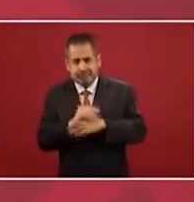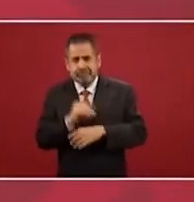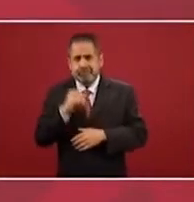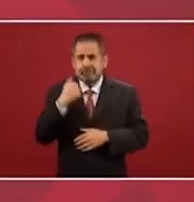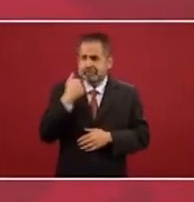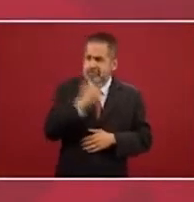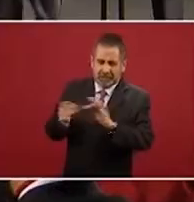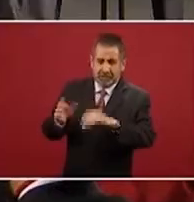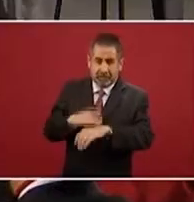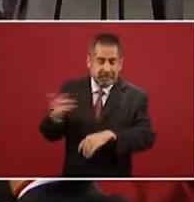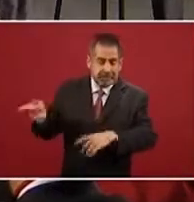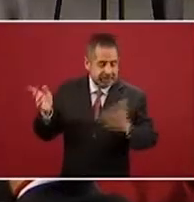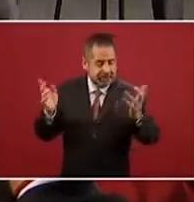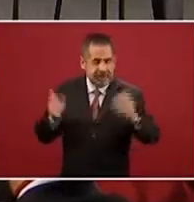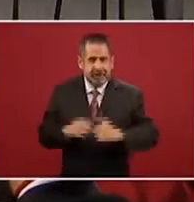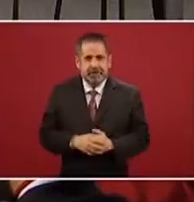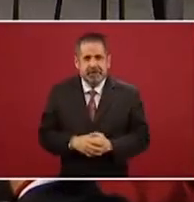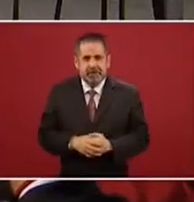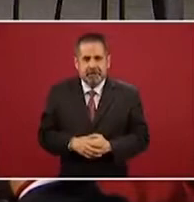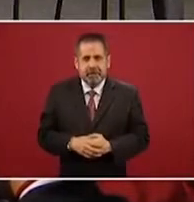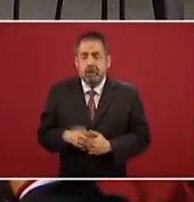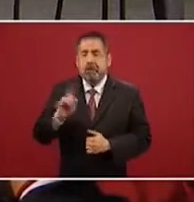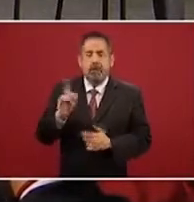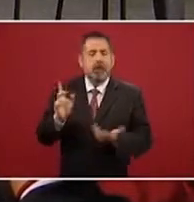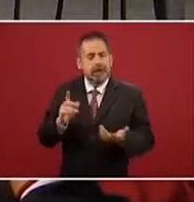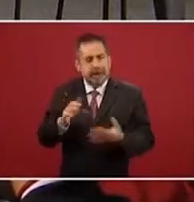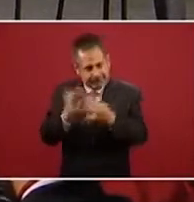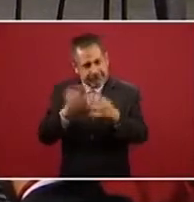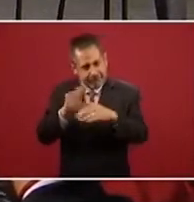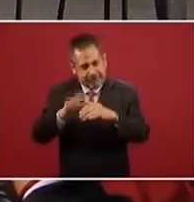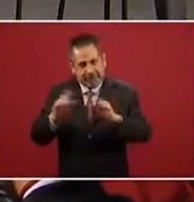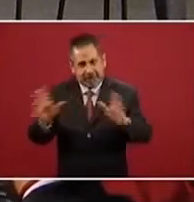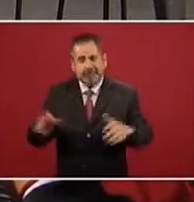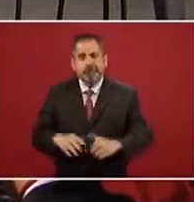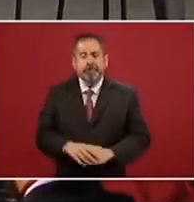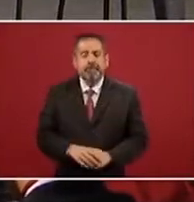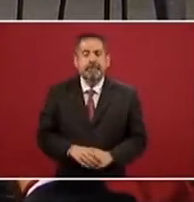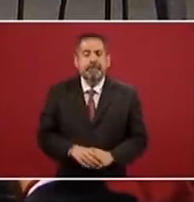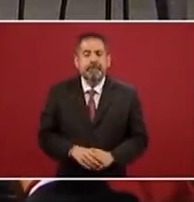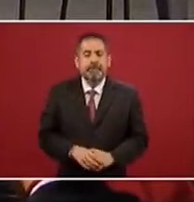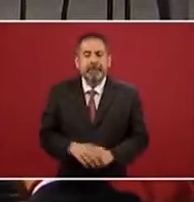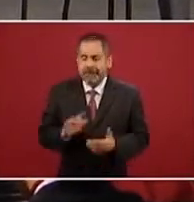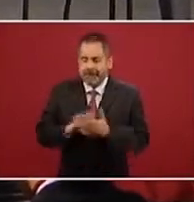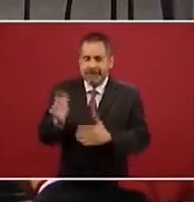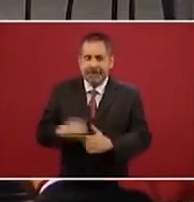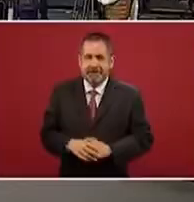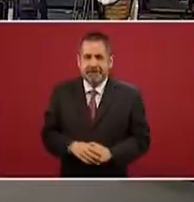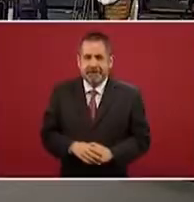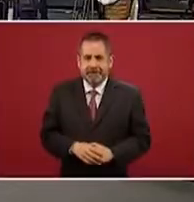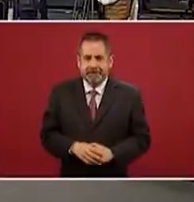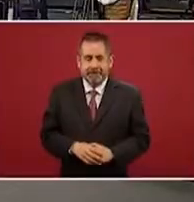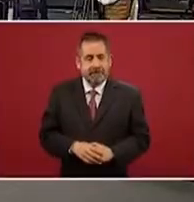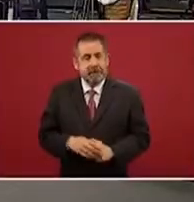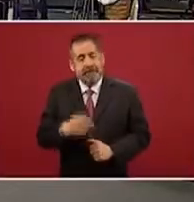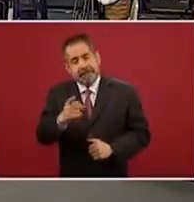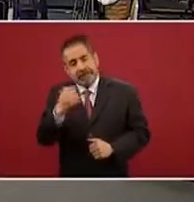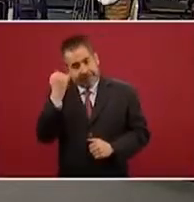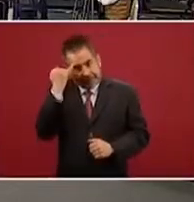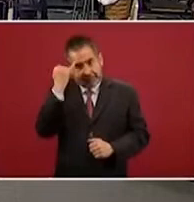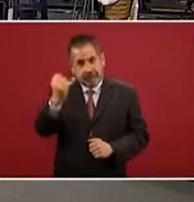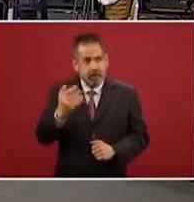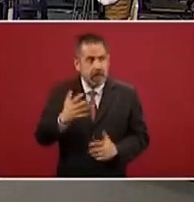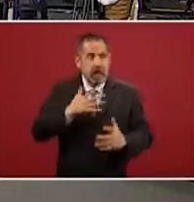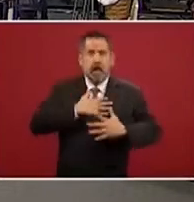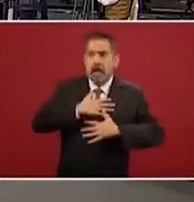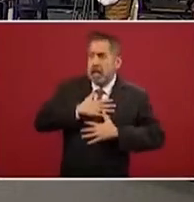mil defunciones. En la estratega contra la COVID-19 y vocero es Hugo López-Gatell. Su primera declaración polémica fue el 16 de marzo